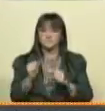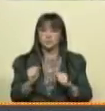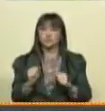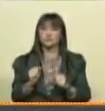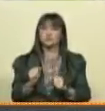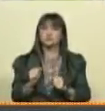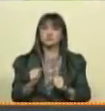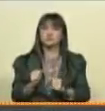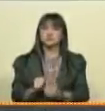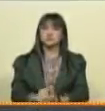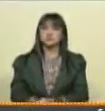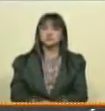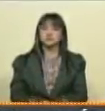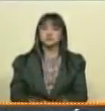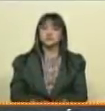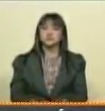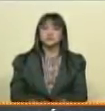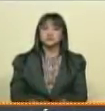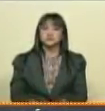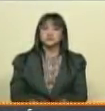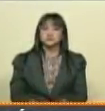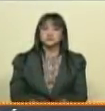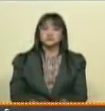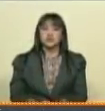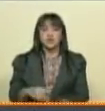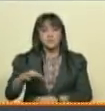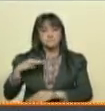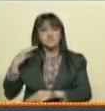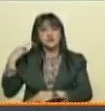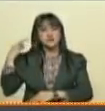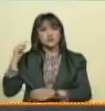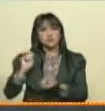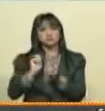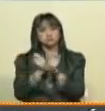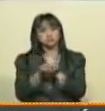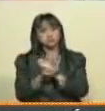país, el espíritu renovado de un pueblo.